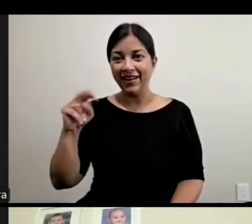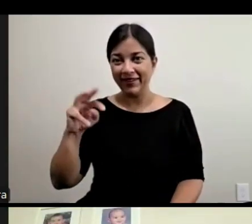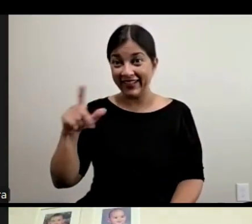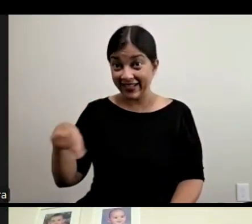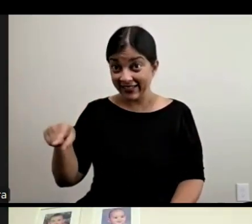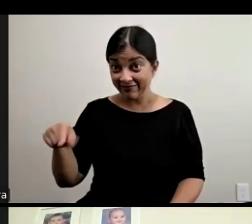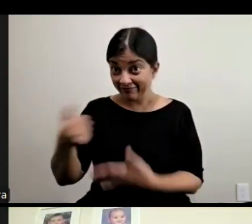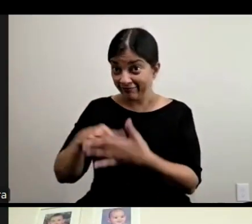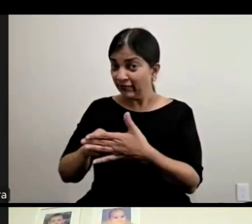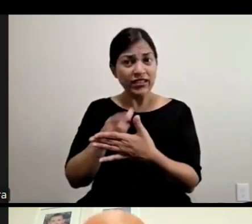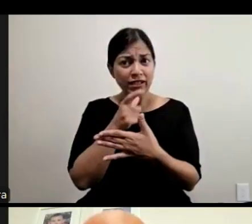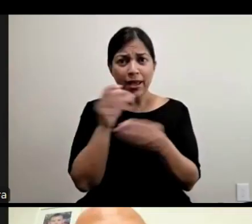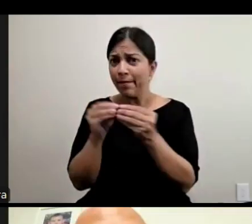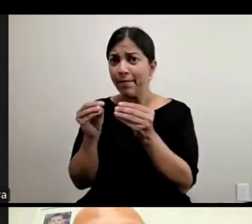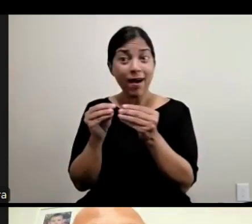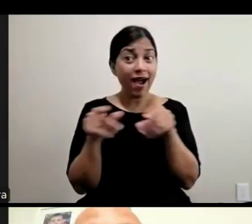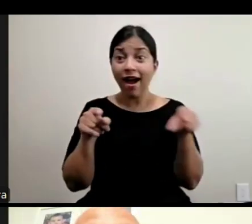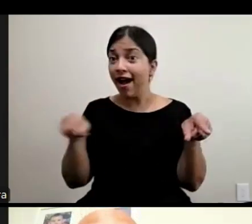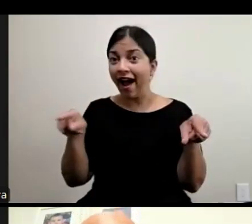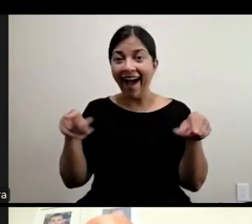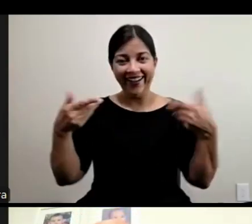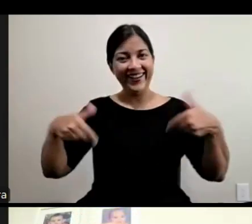más está por aquí? Porque bueno, por aquí está